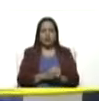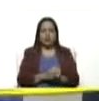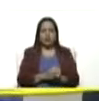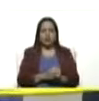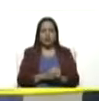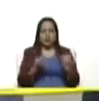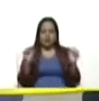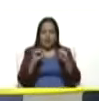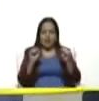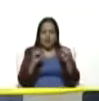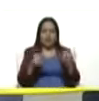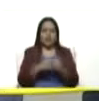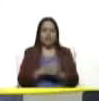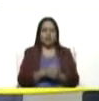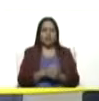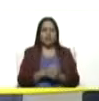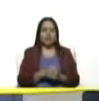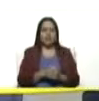Mérida.